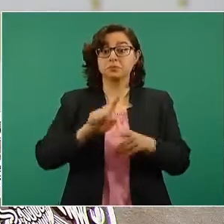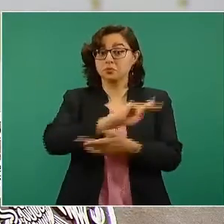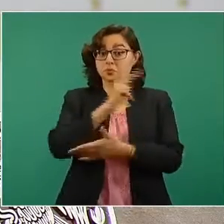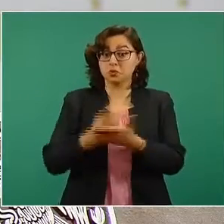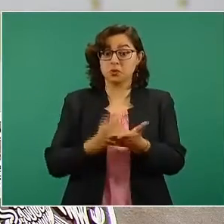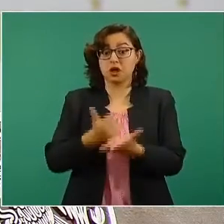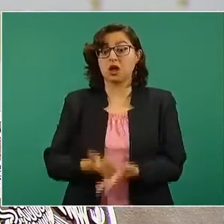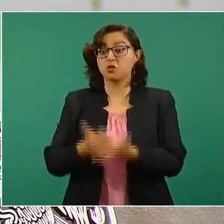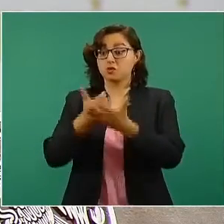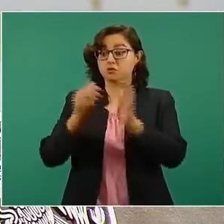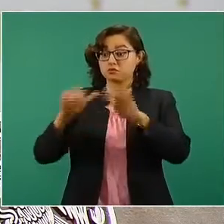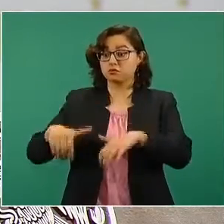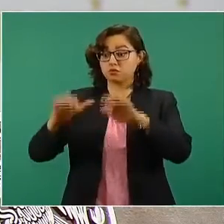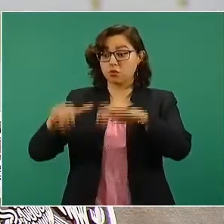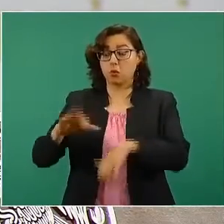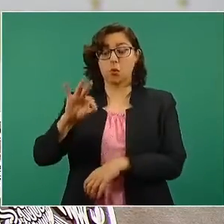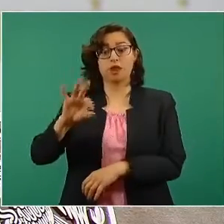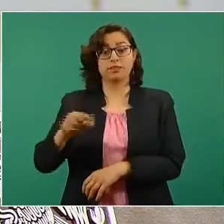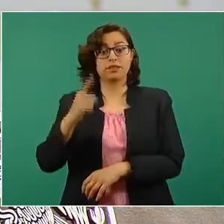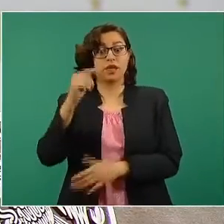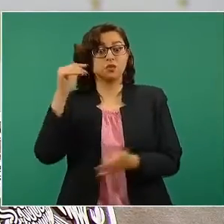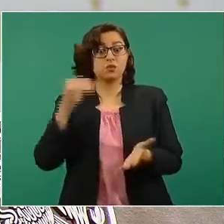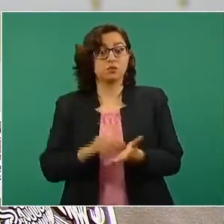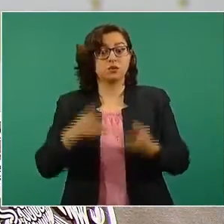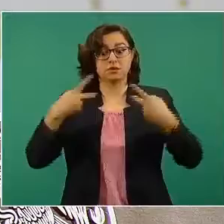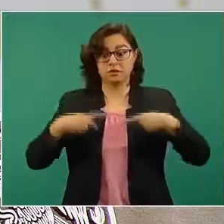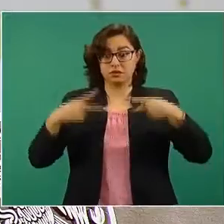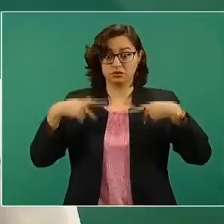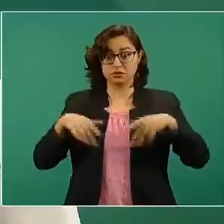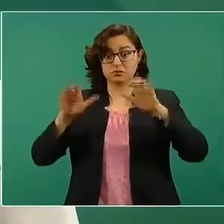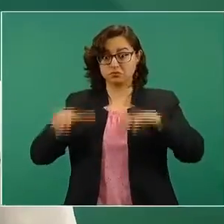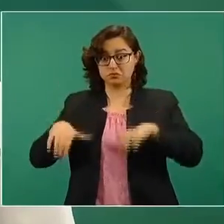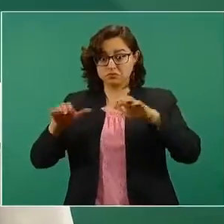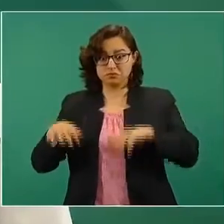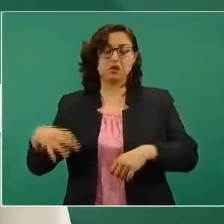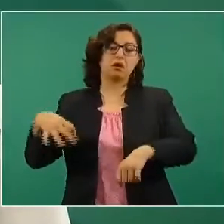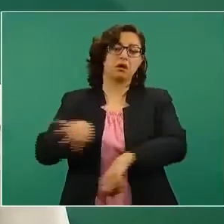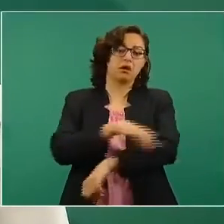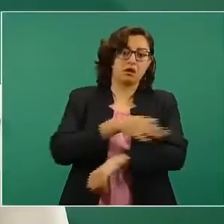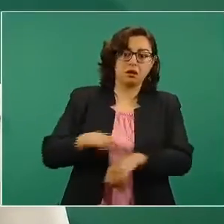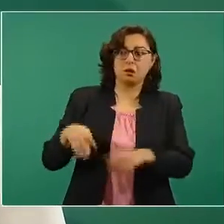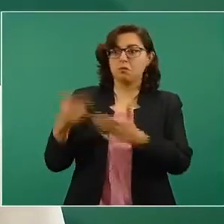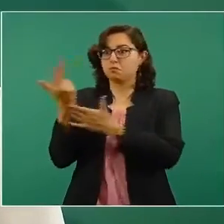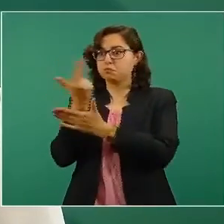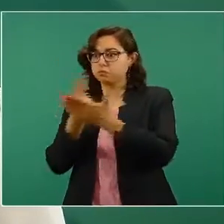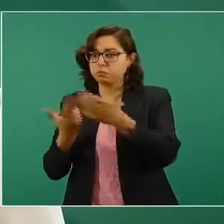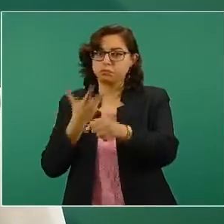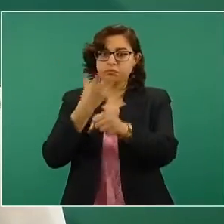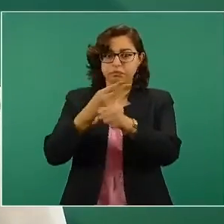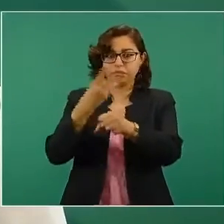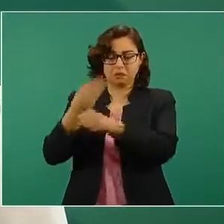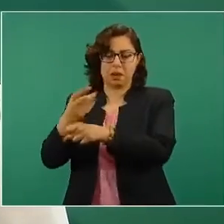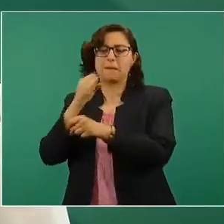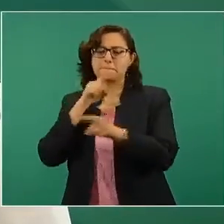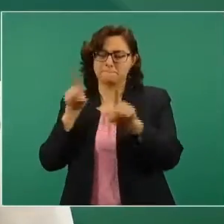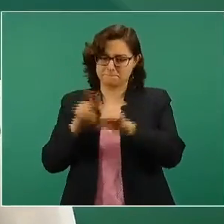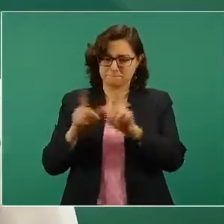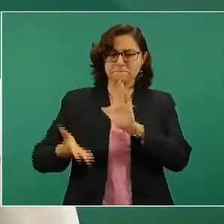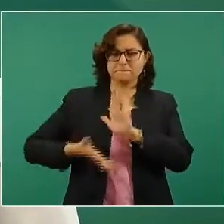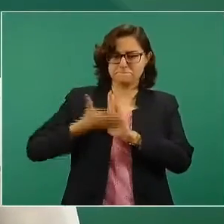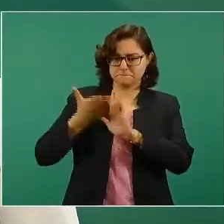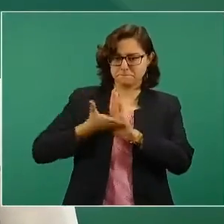programa: 41,400 empleos especializados, de arquitectos, de restauradores, de mano de obra, por supuesto,